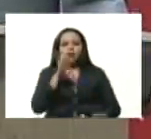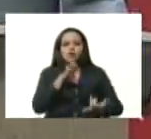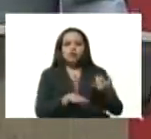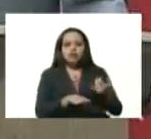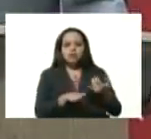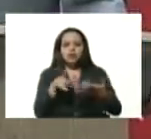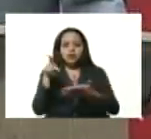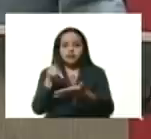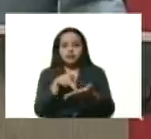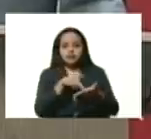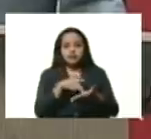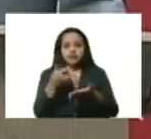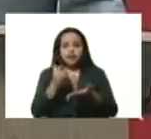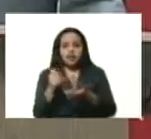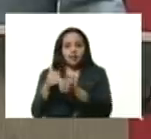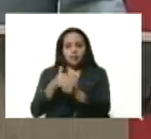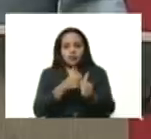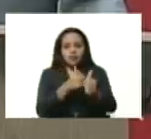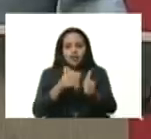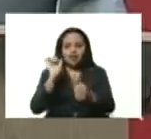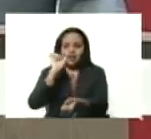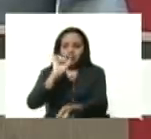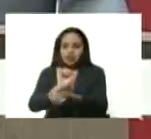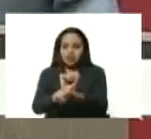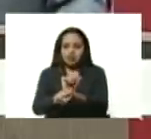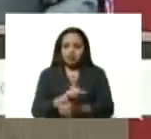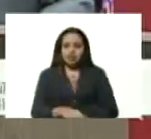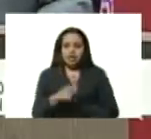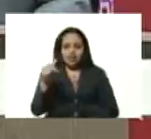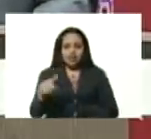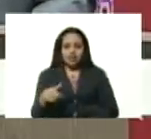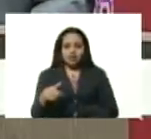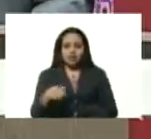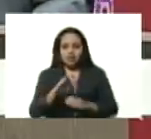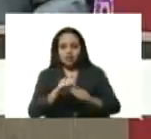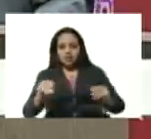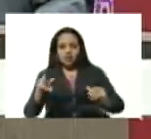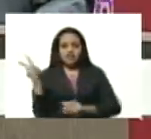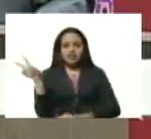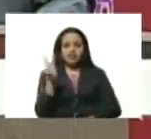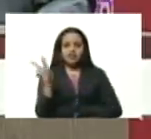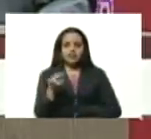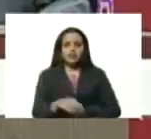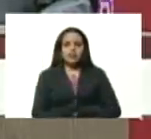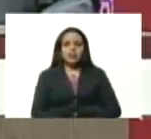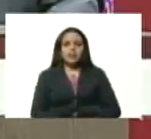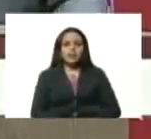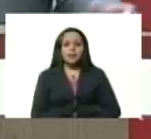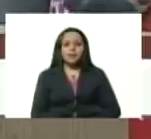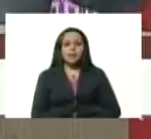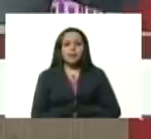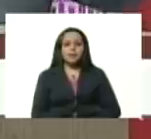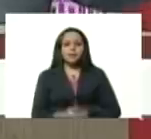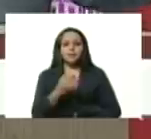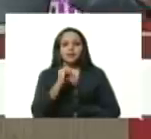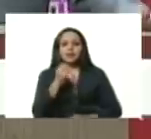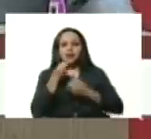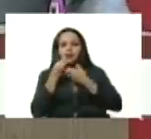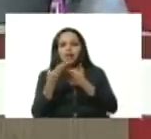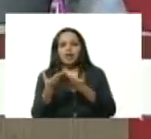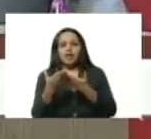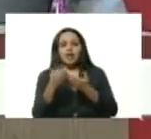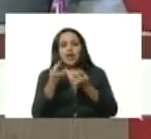fueron perseguidos y capturados en territorio venezolano. Tenemos una confesión muy